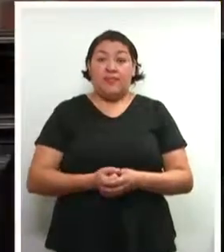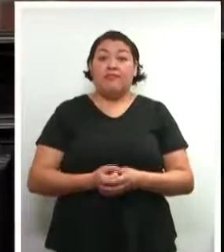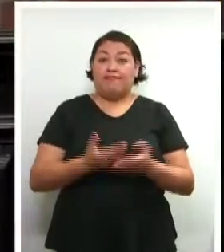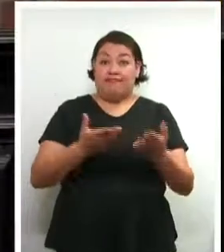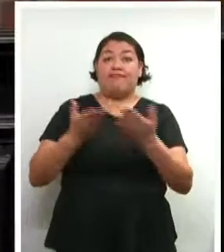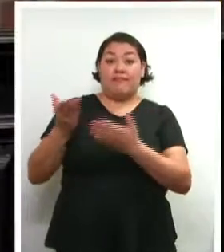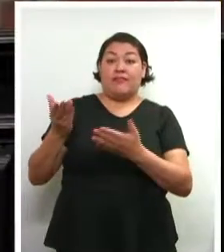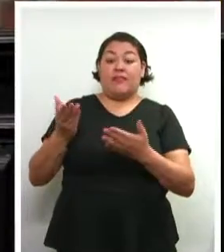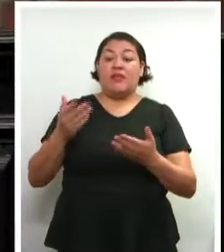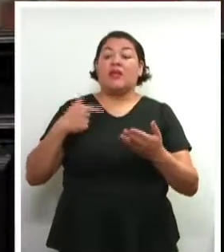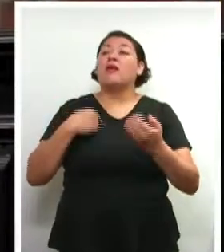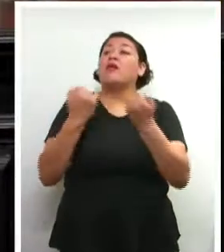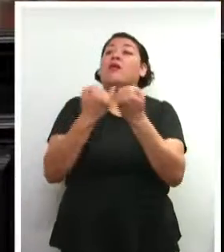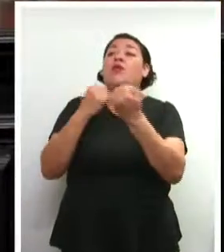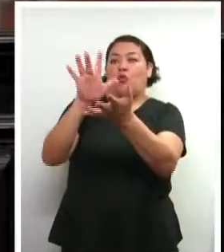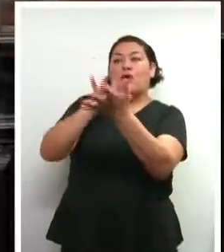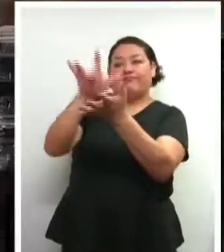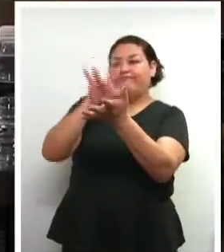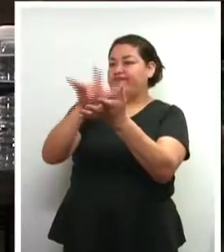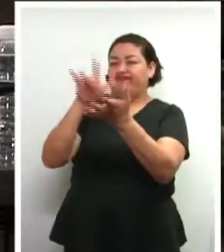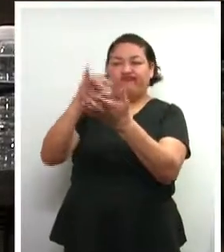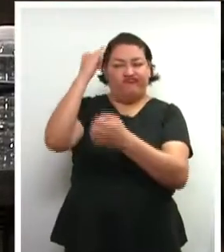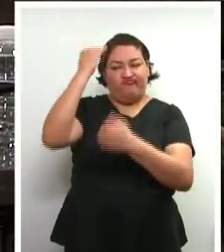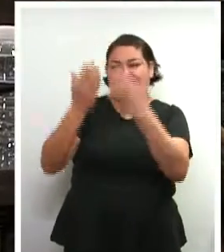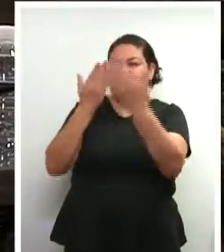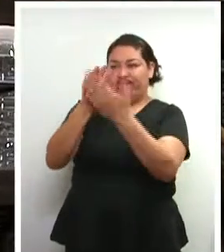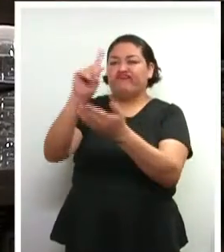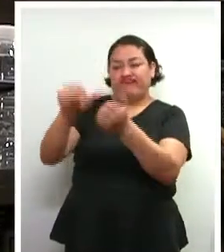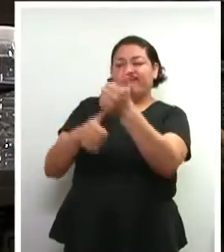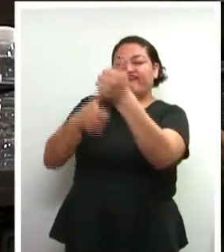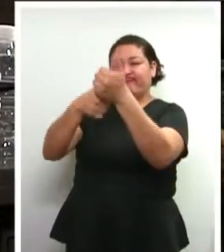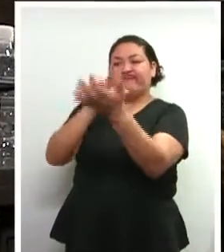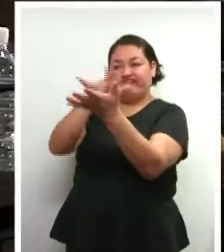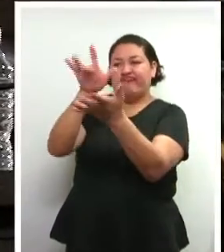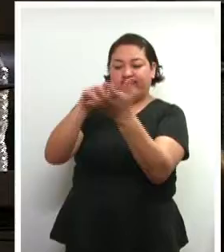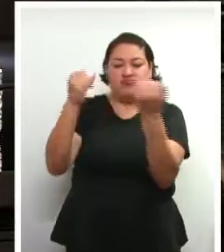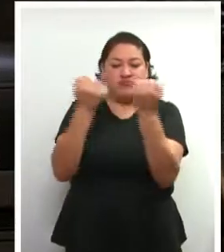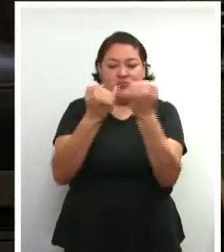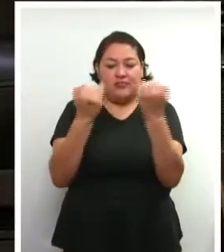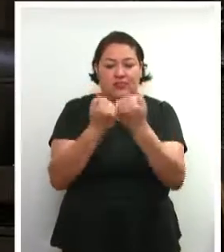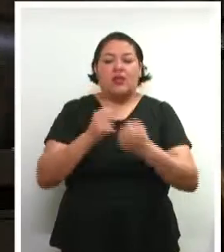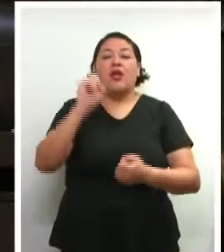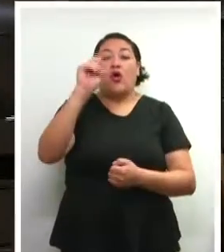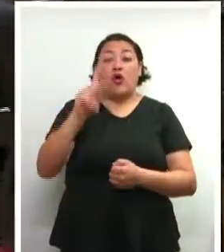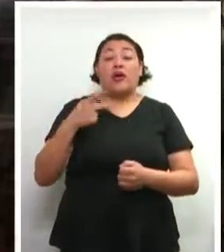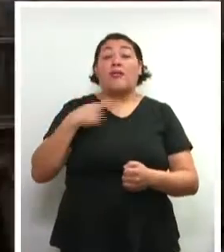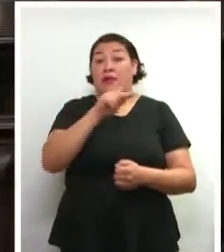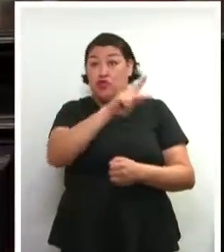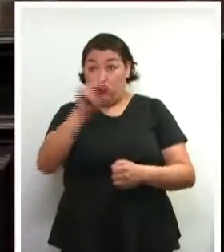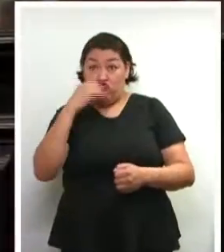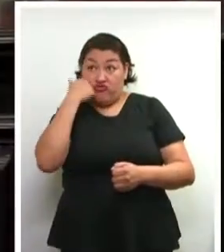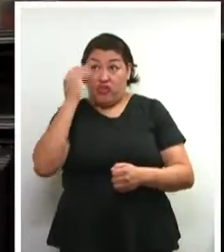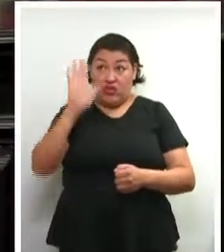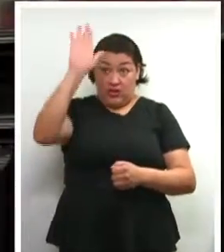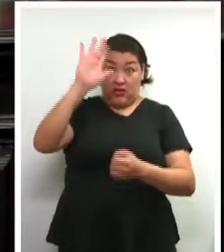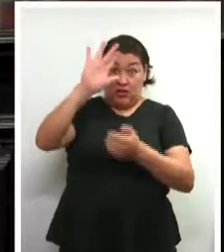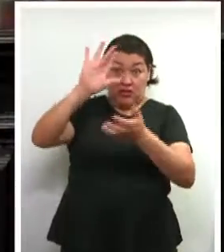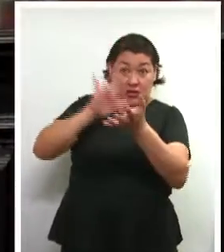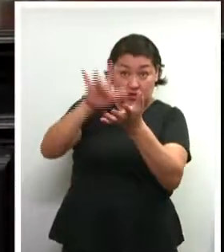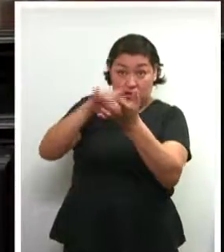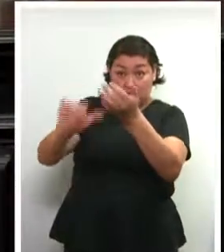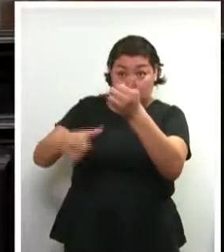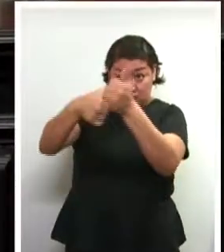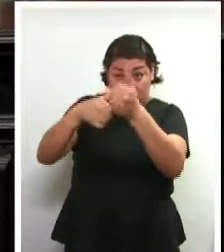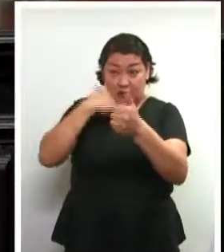Adelante. Para sumarme también a todas las propuestas de Horacio Franco. Muy bien. Todos los demás que quieran sumarse, por